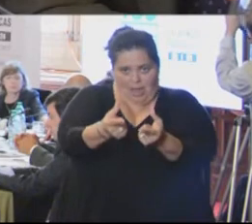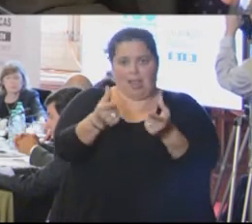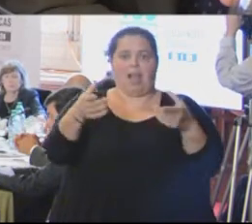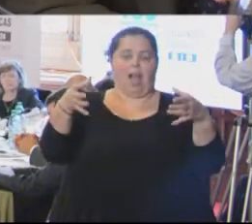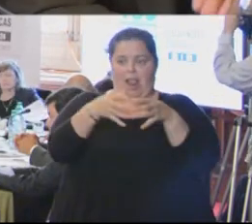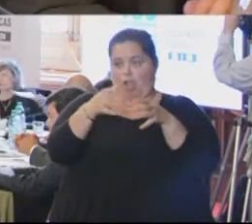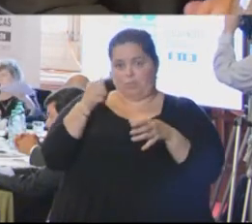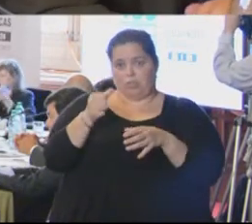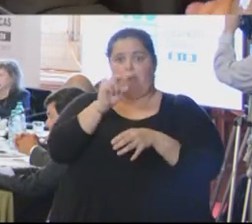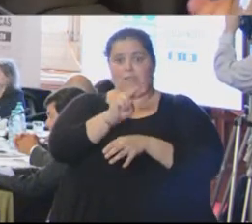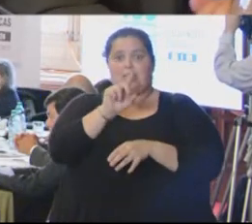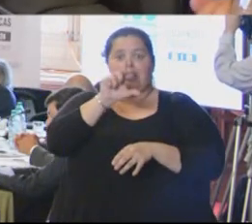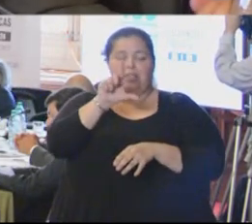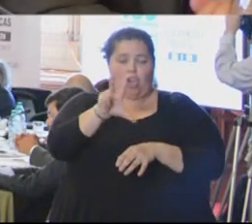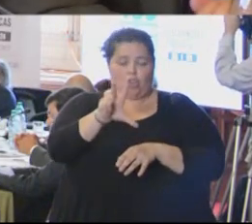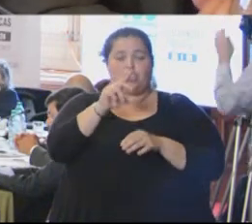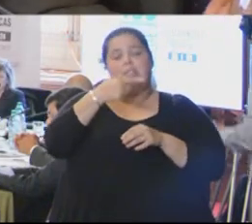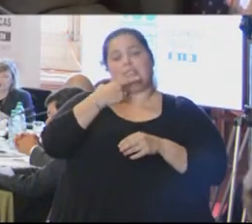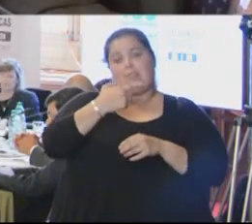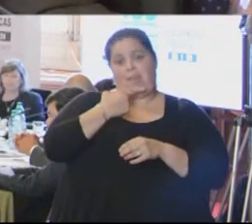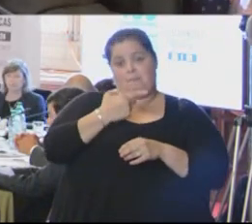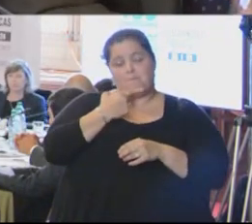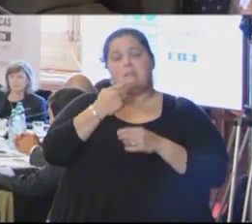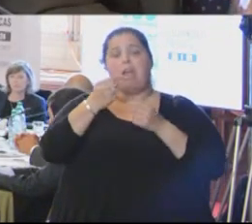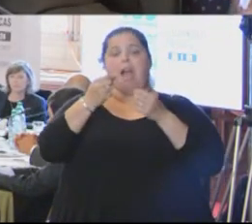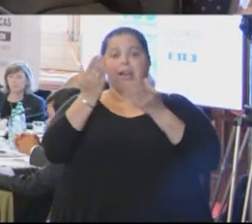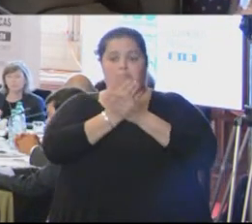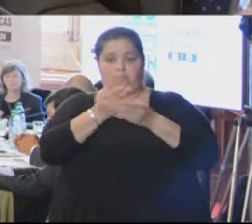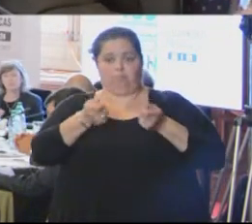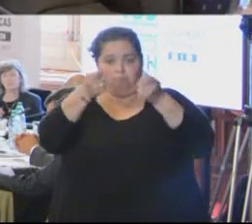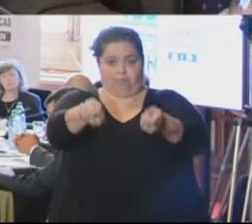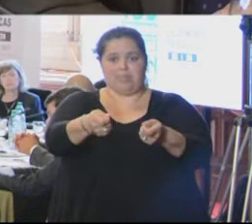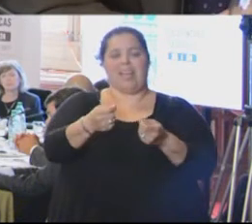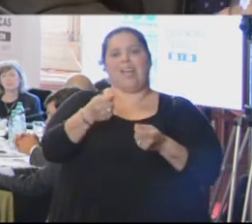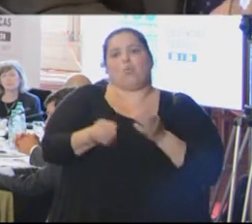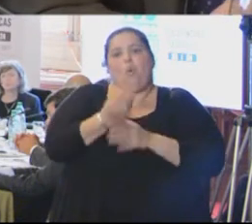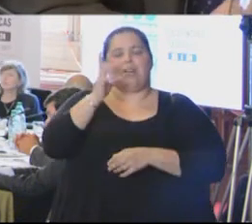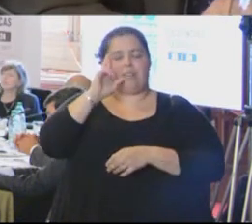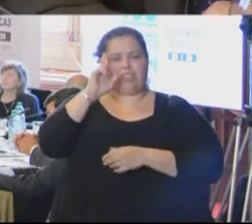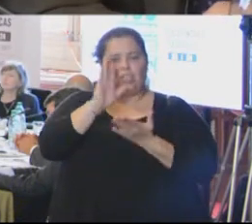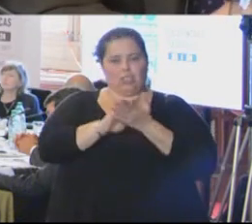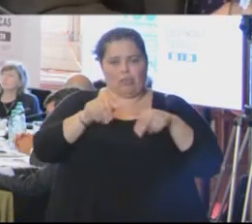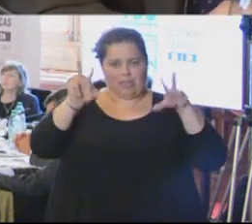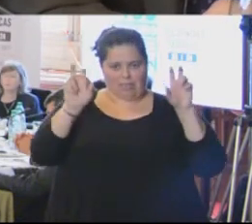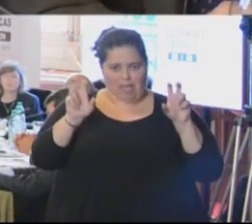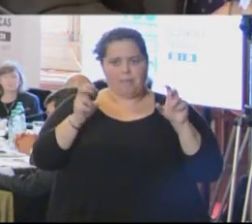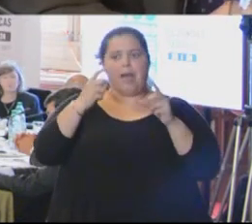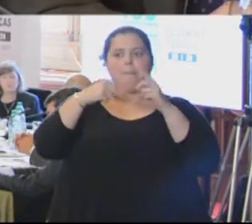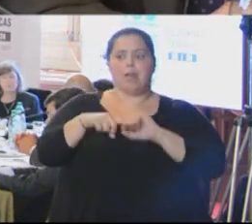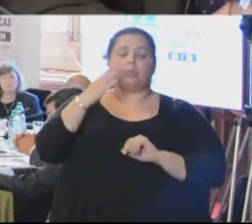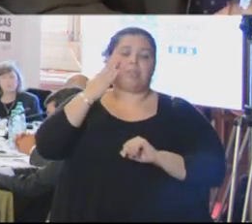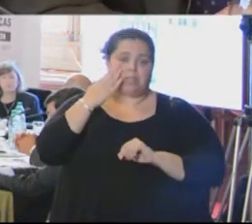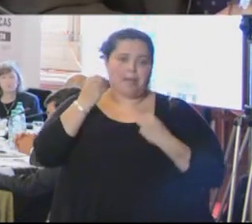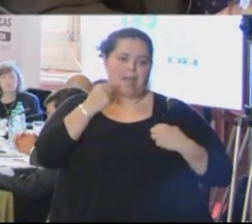de 28 de septiembre, donde contiene un poco las nuevas reflexiones sobre el tema. Pero sepan ustedes que seguiremos